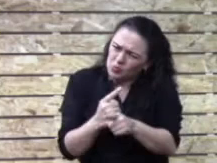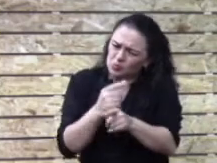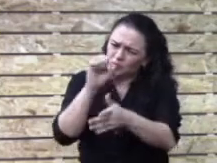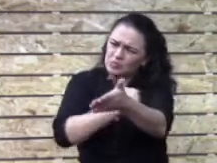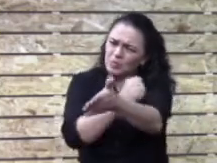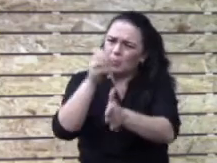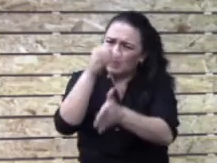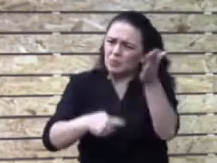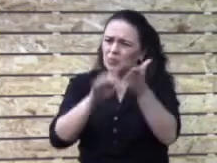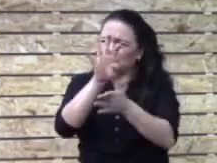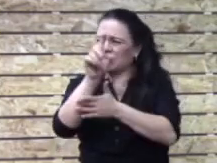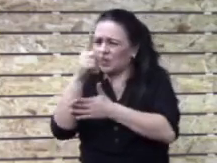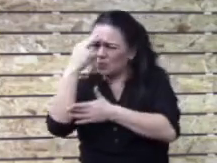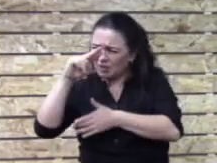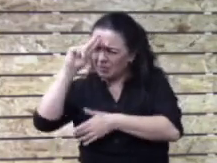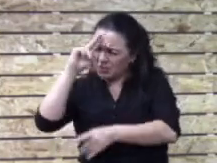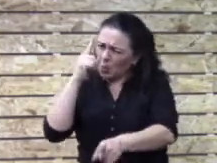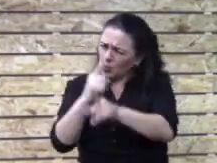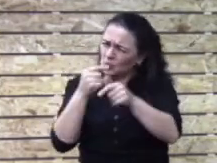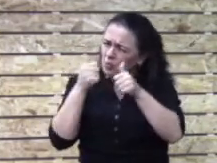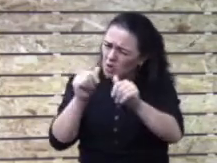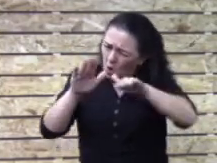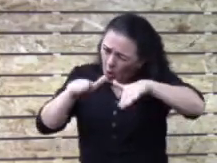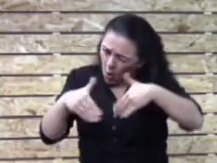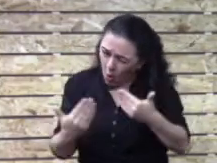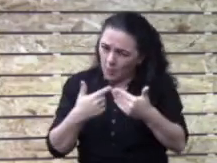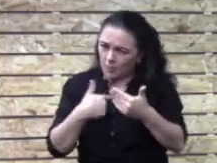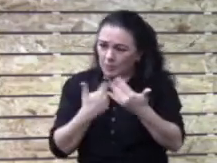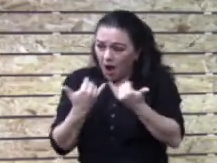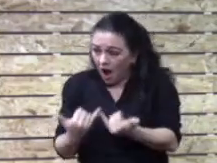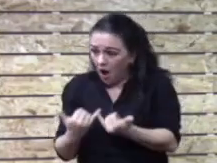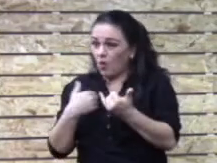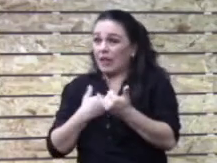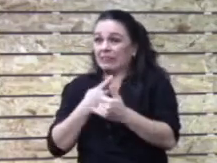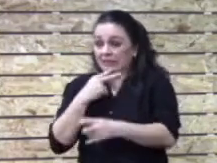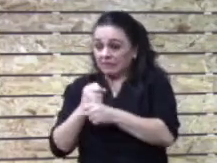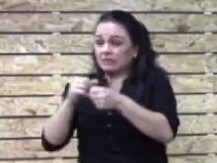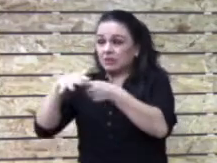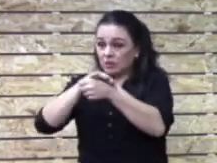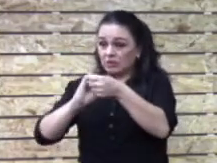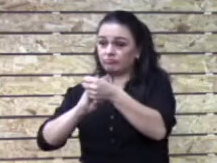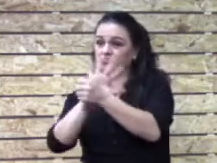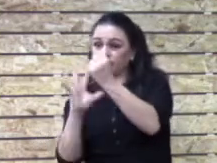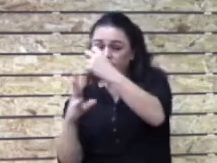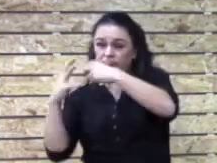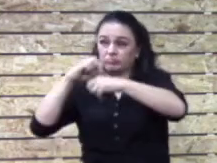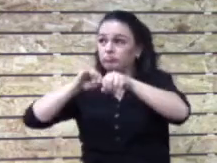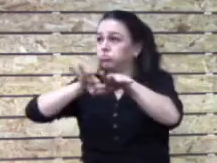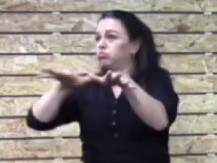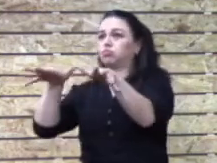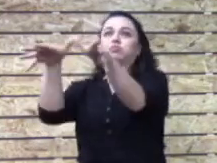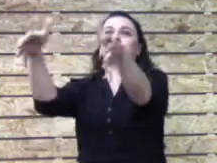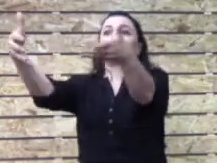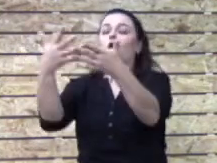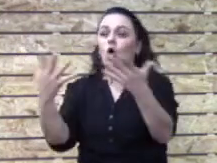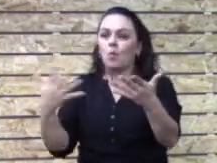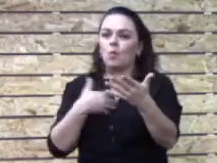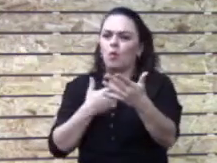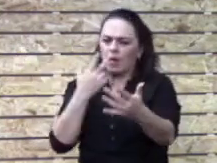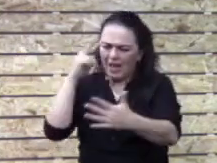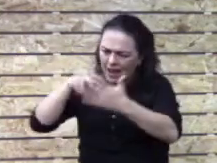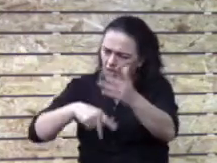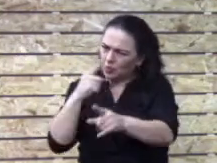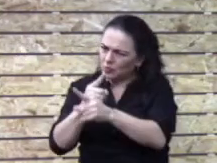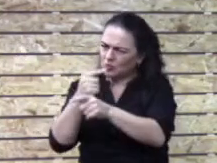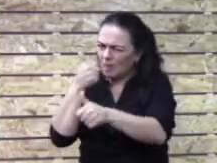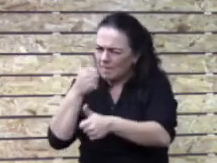de pandemia. 3 acercamientos, y van a ver que son 3 acercamientos que usan las palabras 3, 2 y 1,